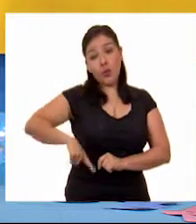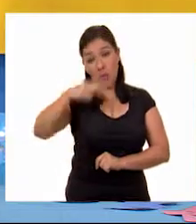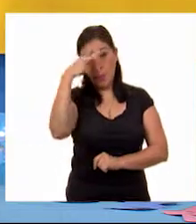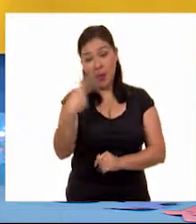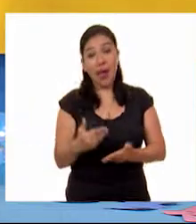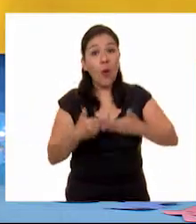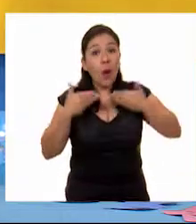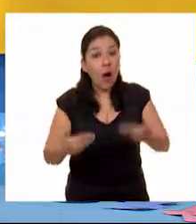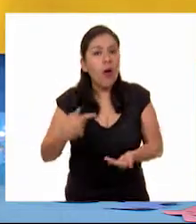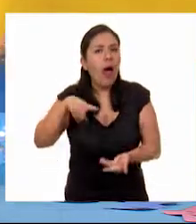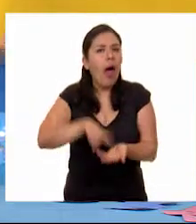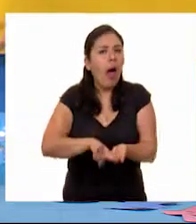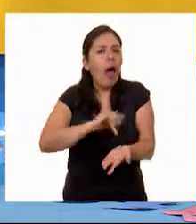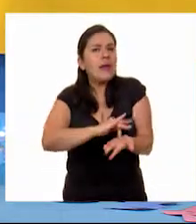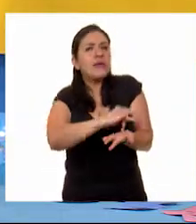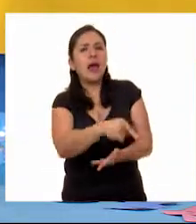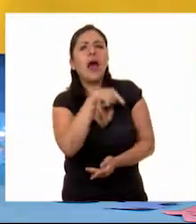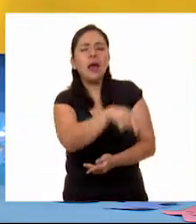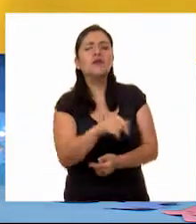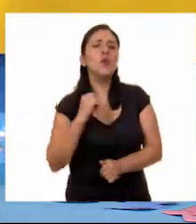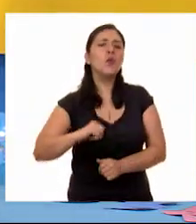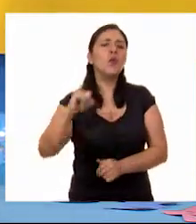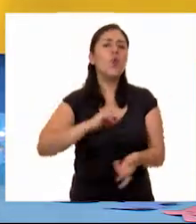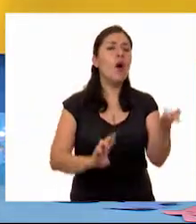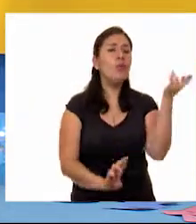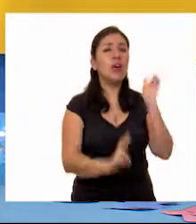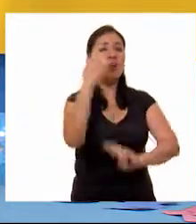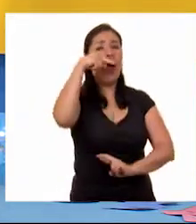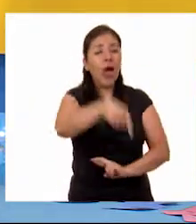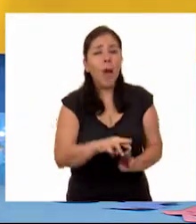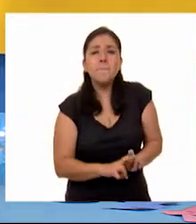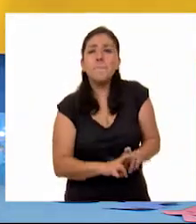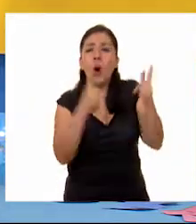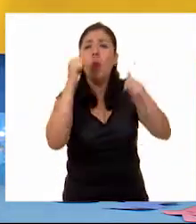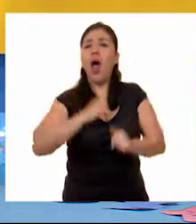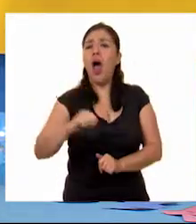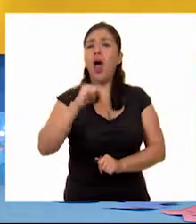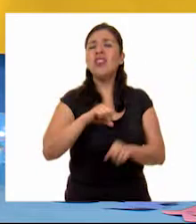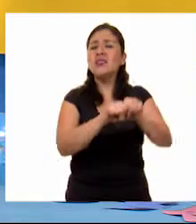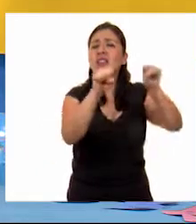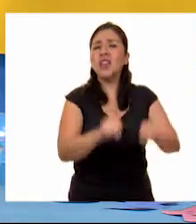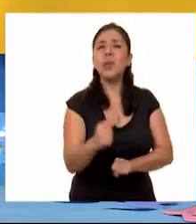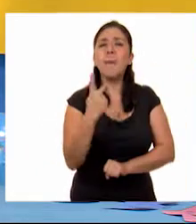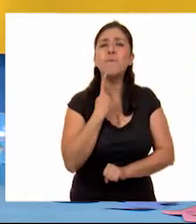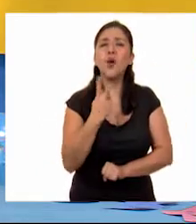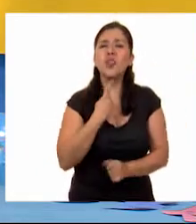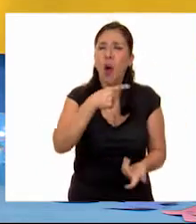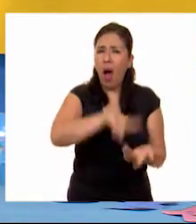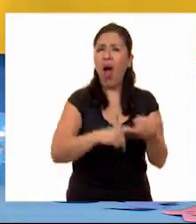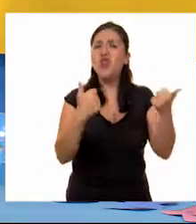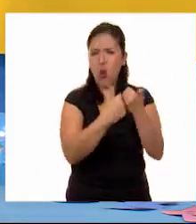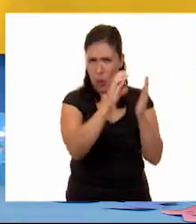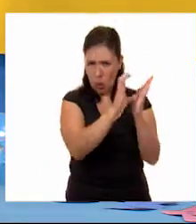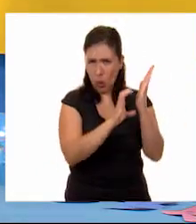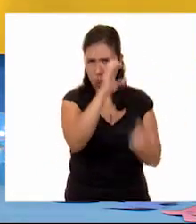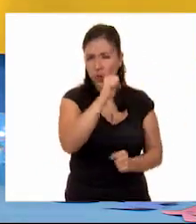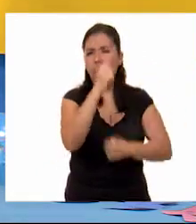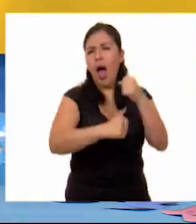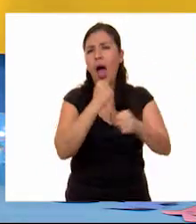actual tiene su origen en una revolución armada que rompió con el sistema político, que si bien se regía por la Constitución